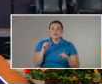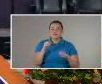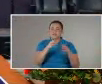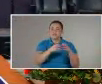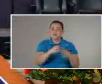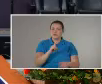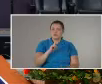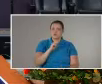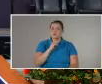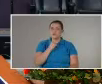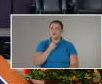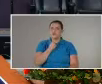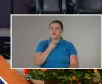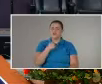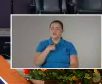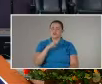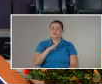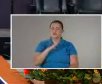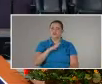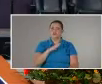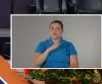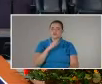perro, un perrito.